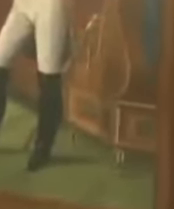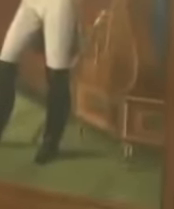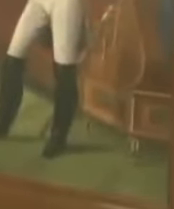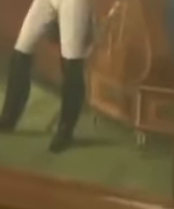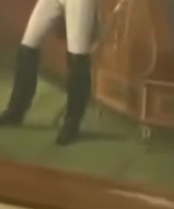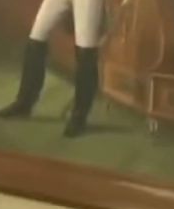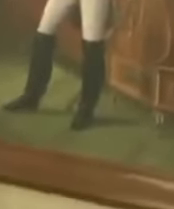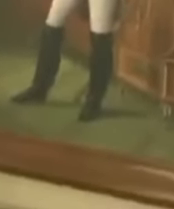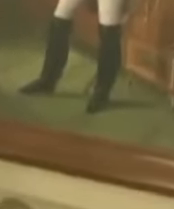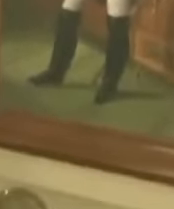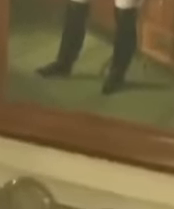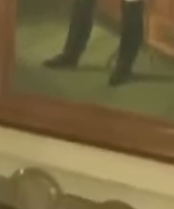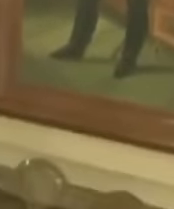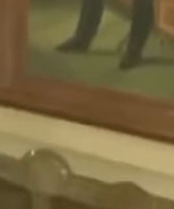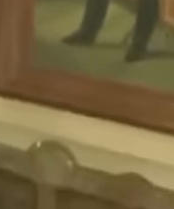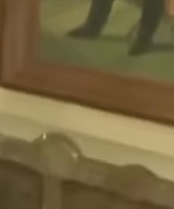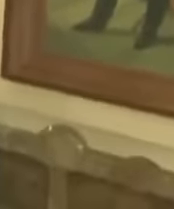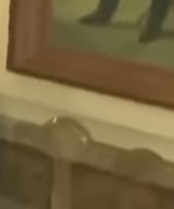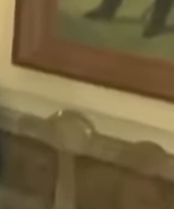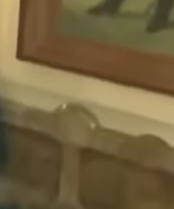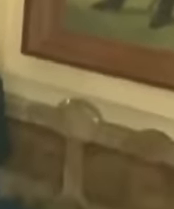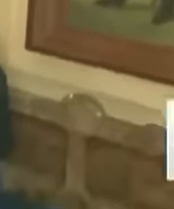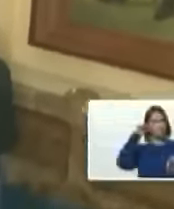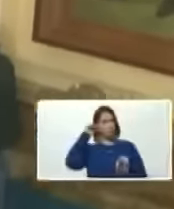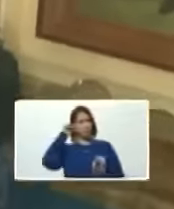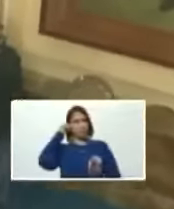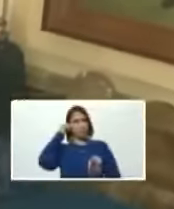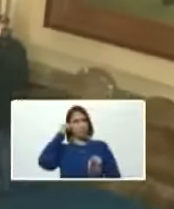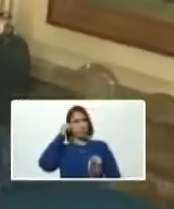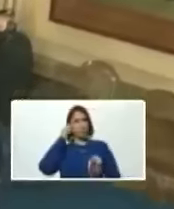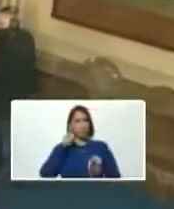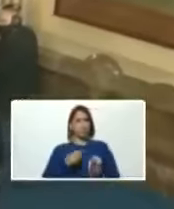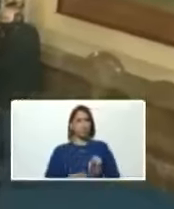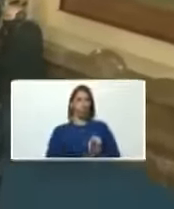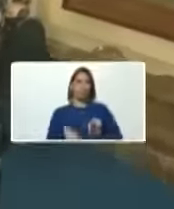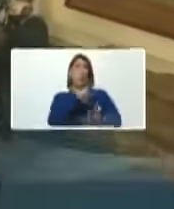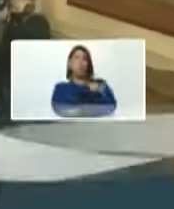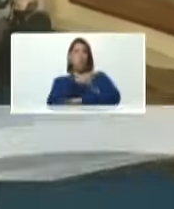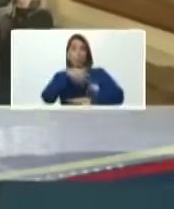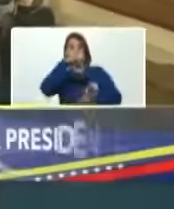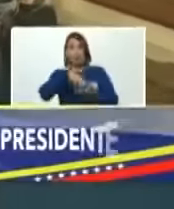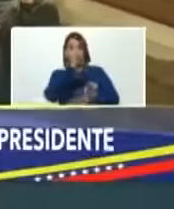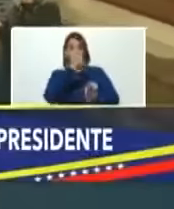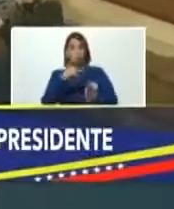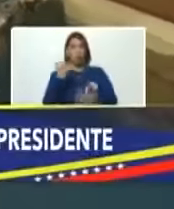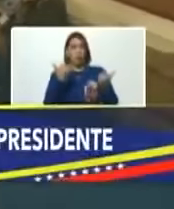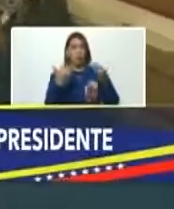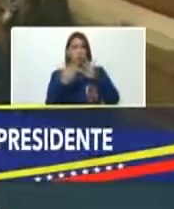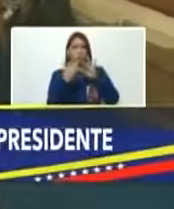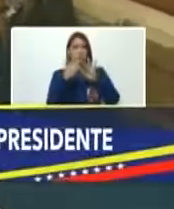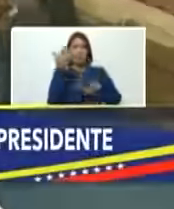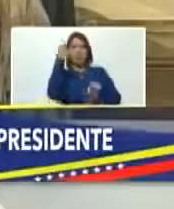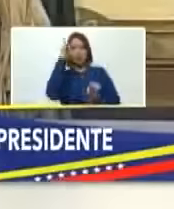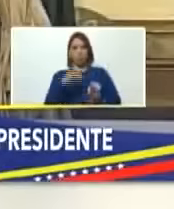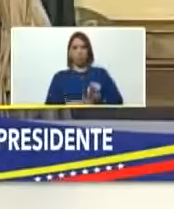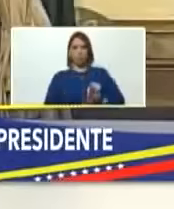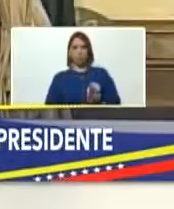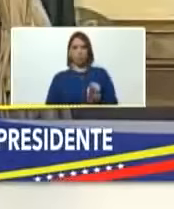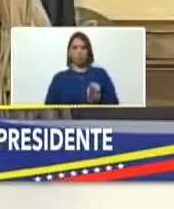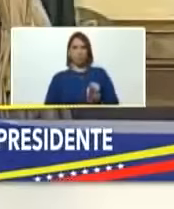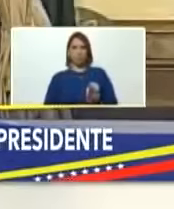Bueno, cuentan con nosotros allá en la parroquia Caracciolo Parra, pero del estado Zulia. Y ahora nos vamos para Yaracuy,